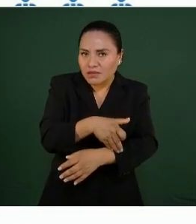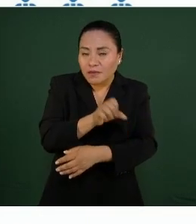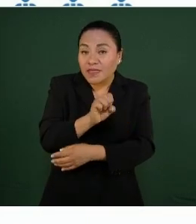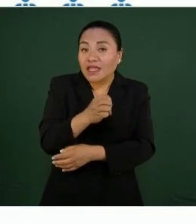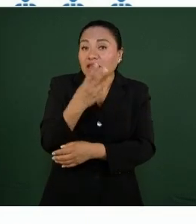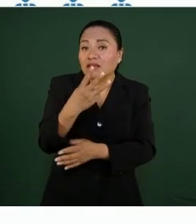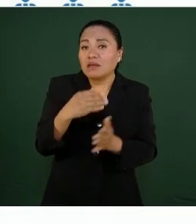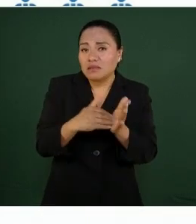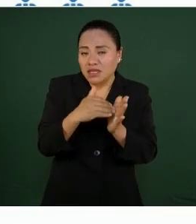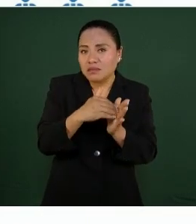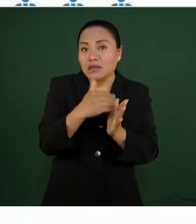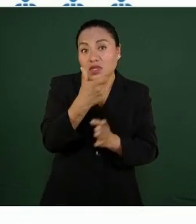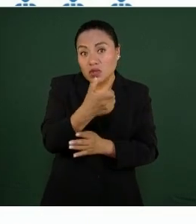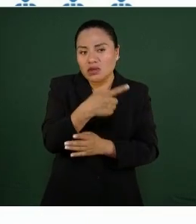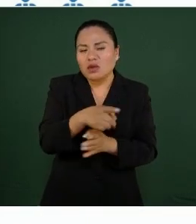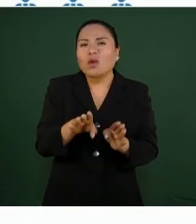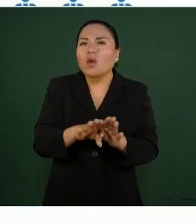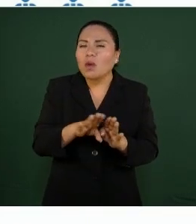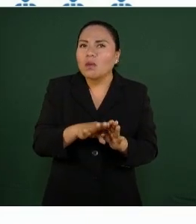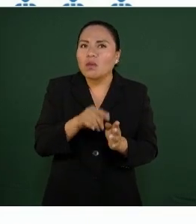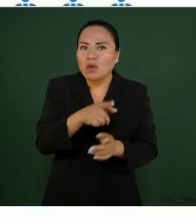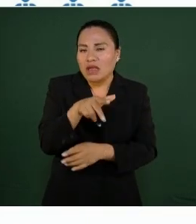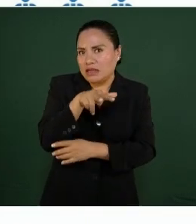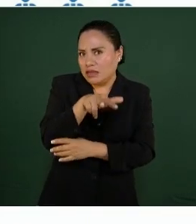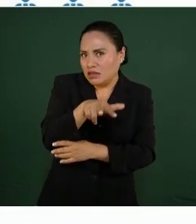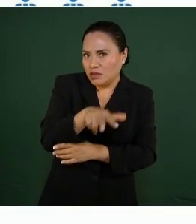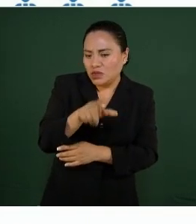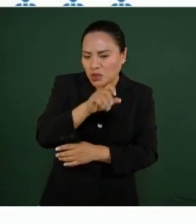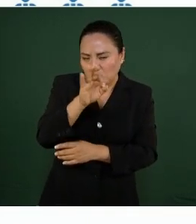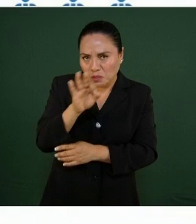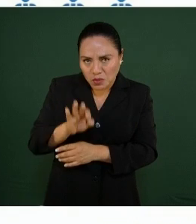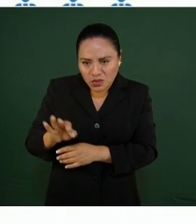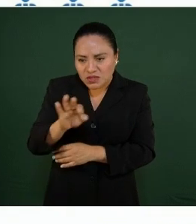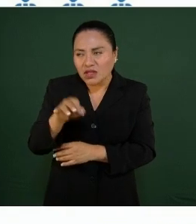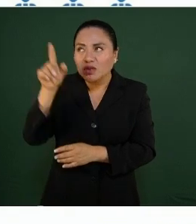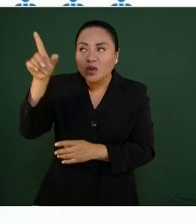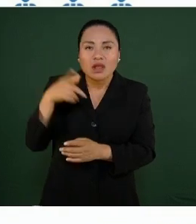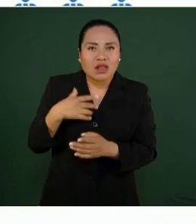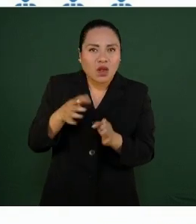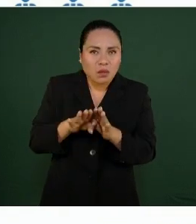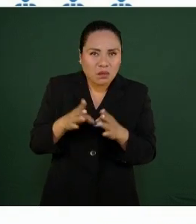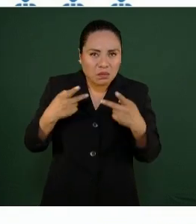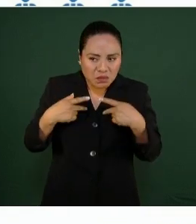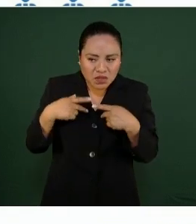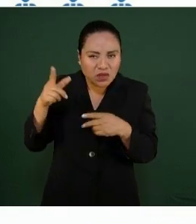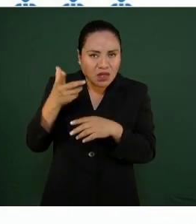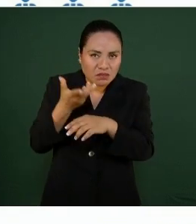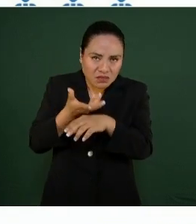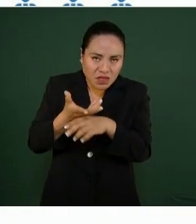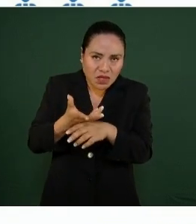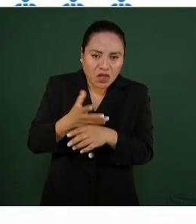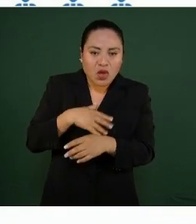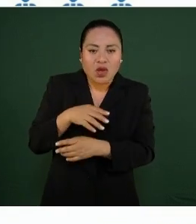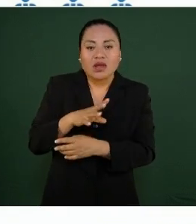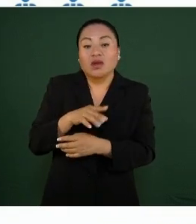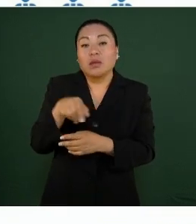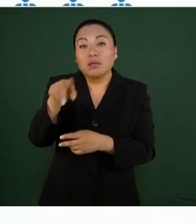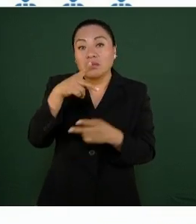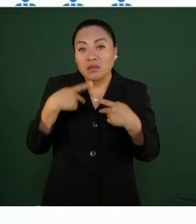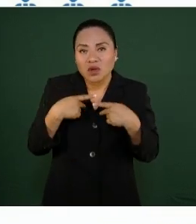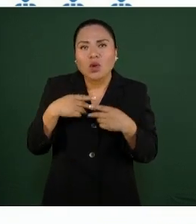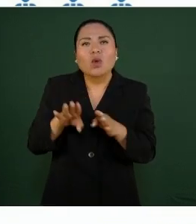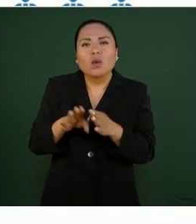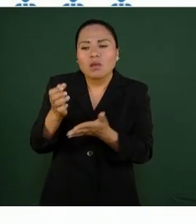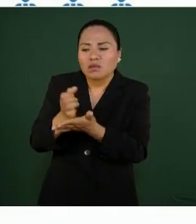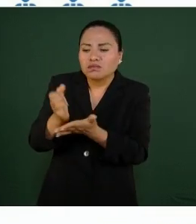63 mil millones representan solo el 18% de sus ingresos, o sea, el 82% restante se queda en